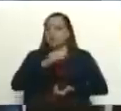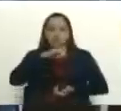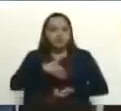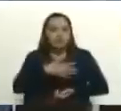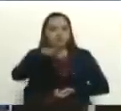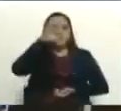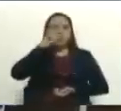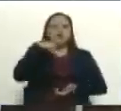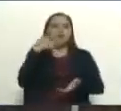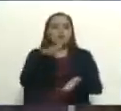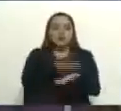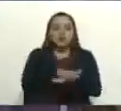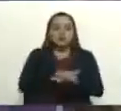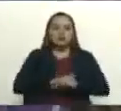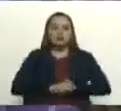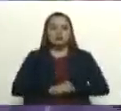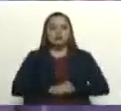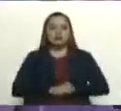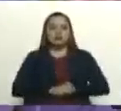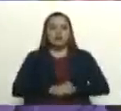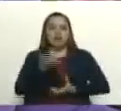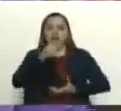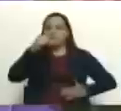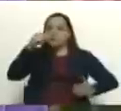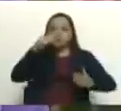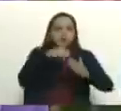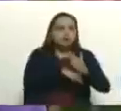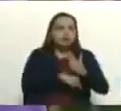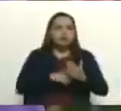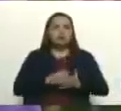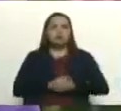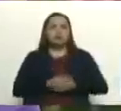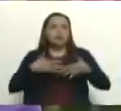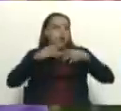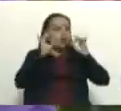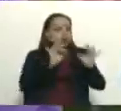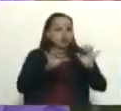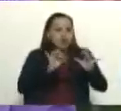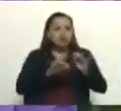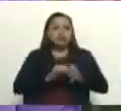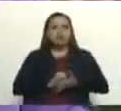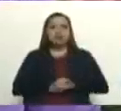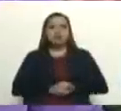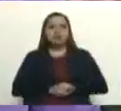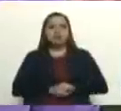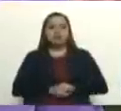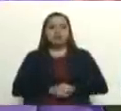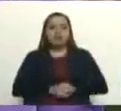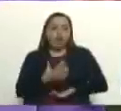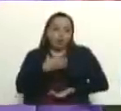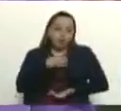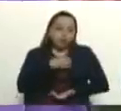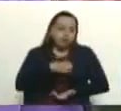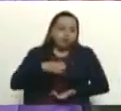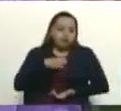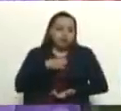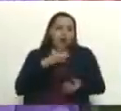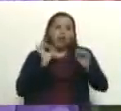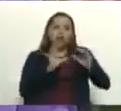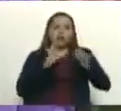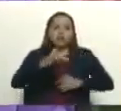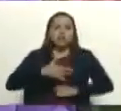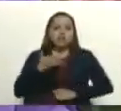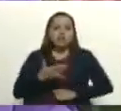partida sería profundamente dolorosa. Este dolor que hoy sentimos,